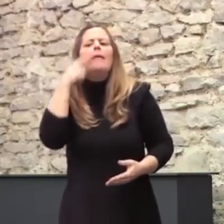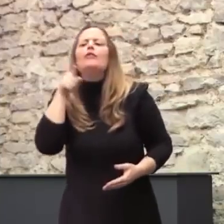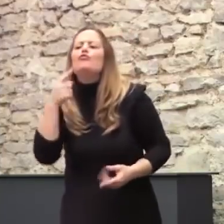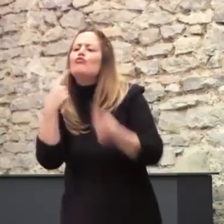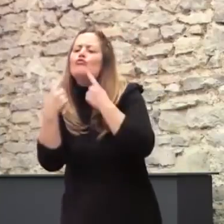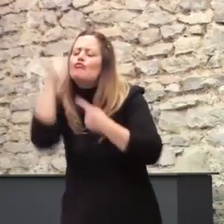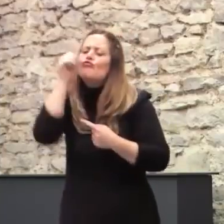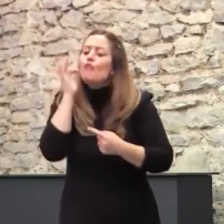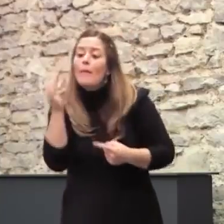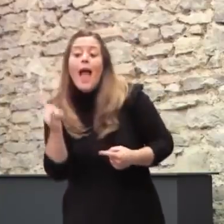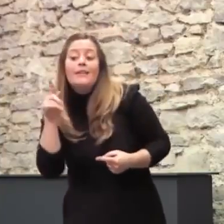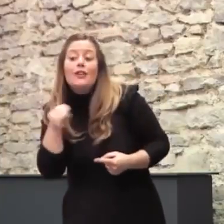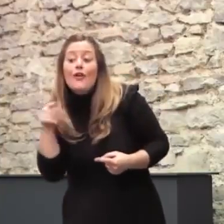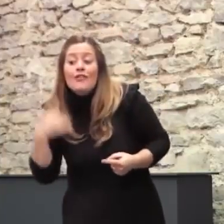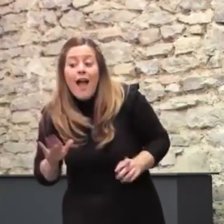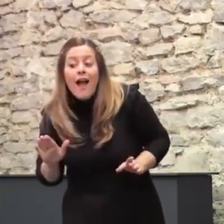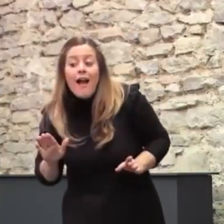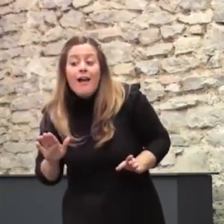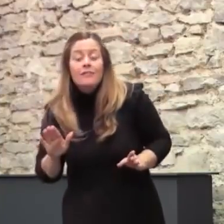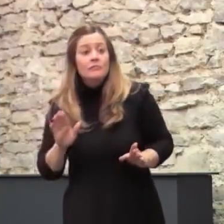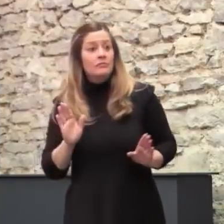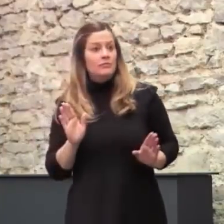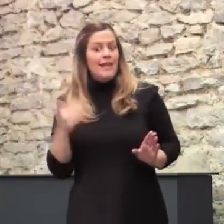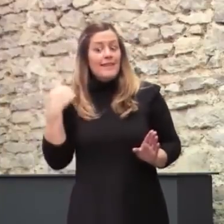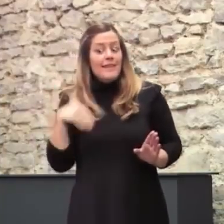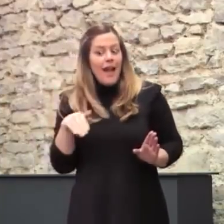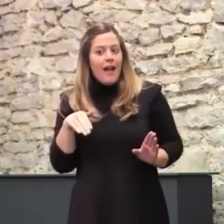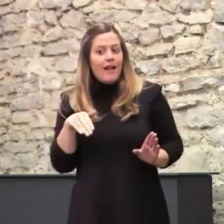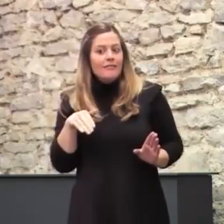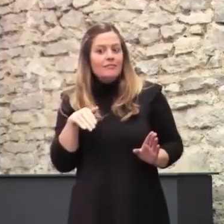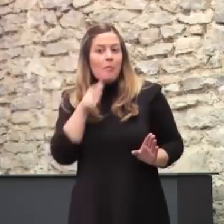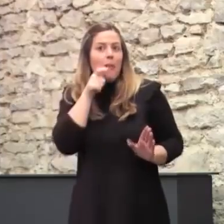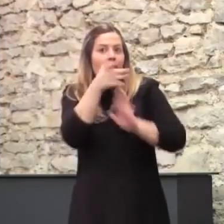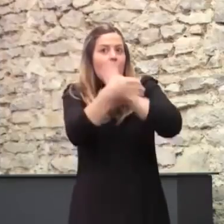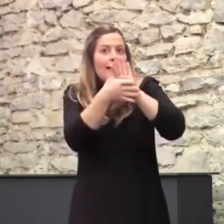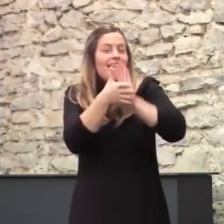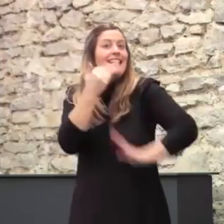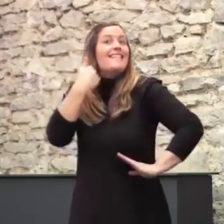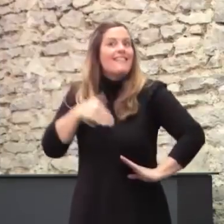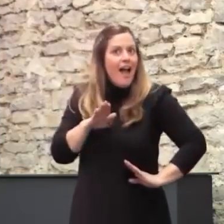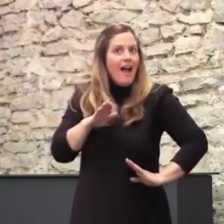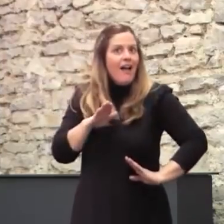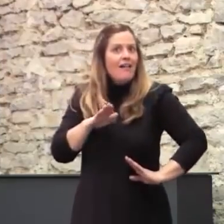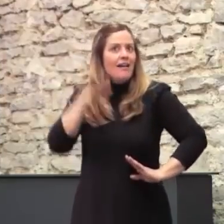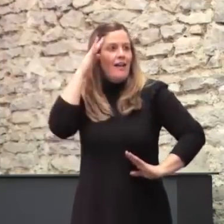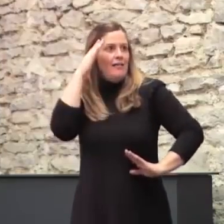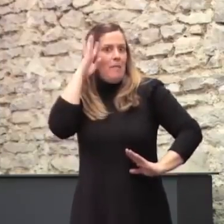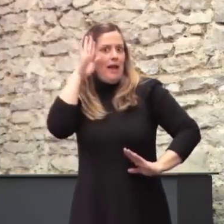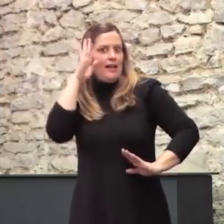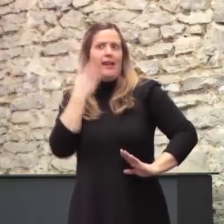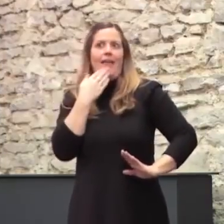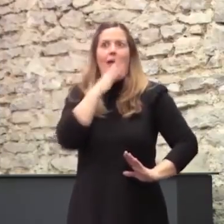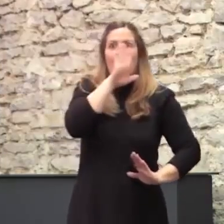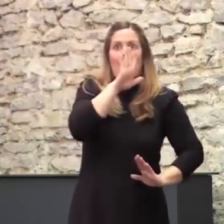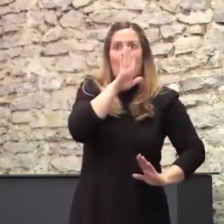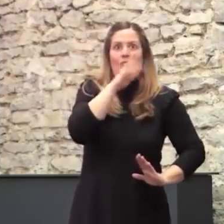ya? ¿No? Ya significa, ya es una cosa terrible con 4 años, porque luego cuando tenemos 35, siguen con la misma